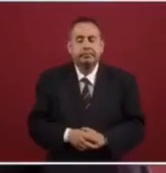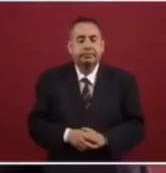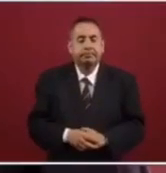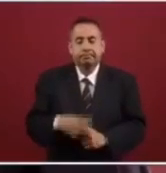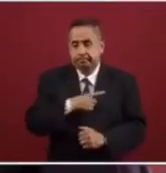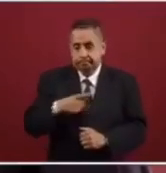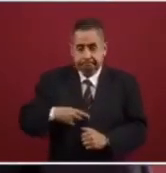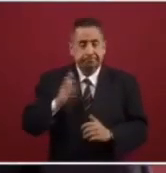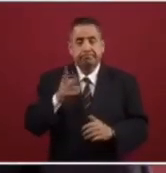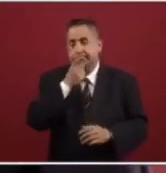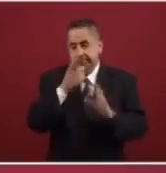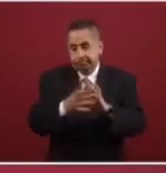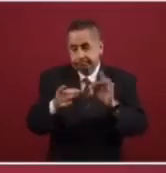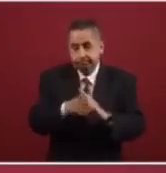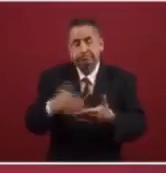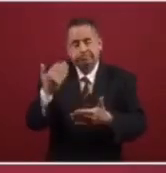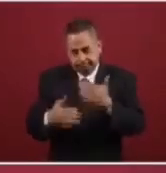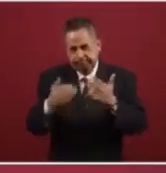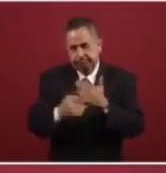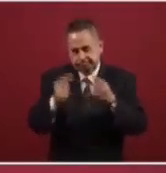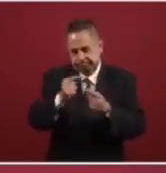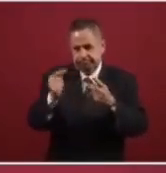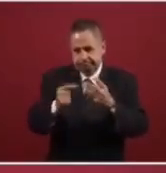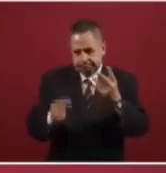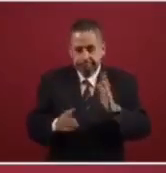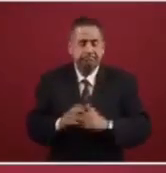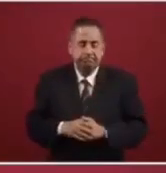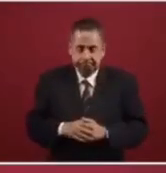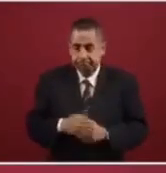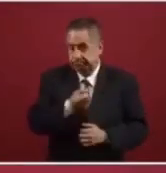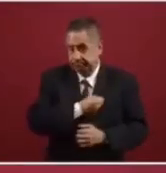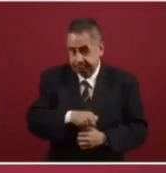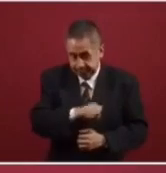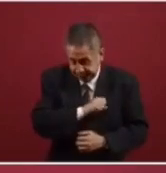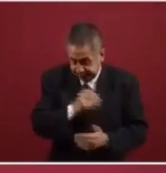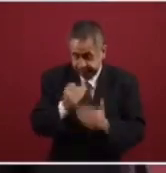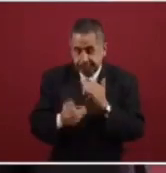Tenemos, ya lo dije, asignaturas pendientes, la salud,